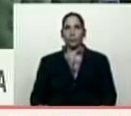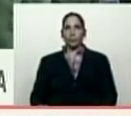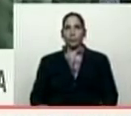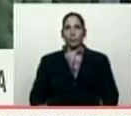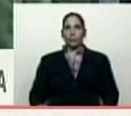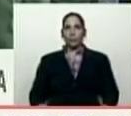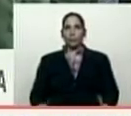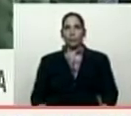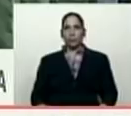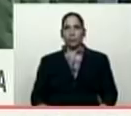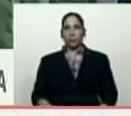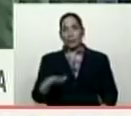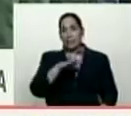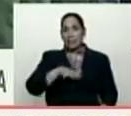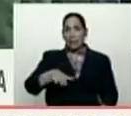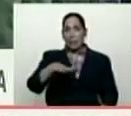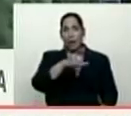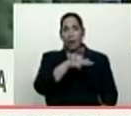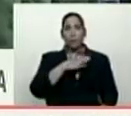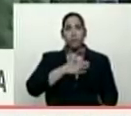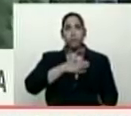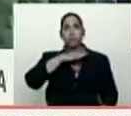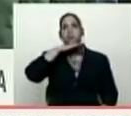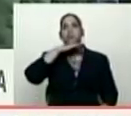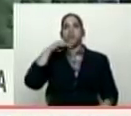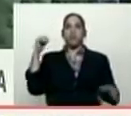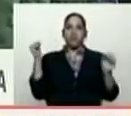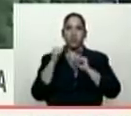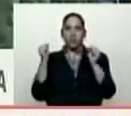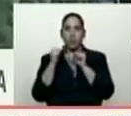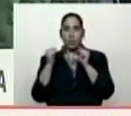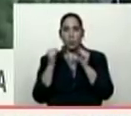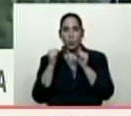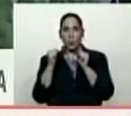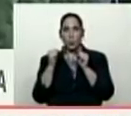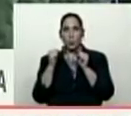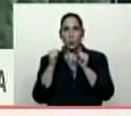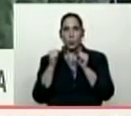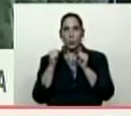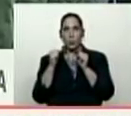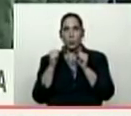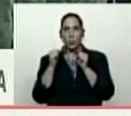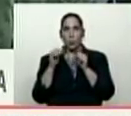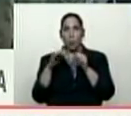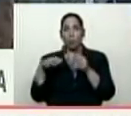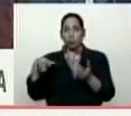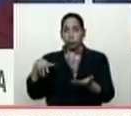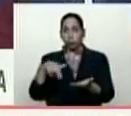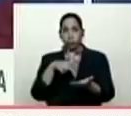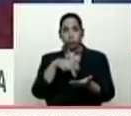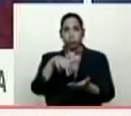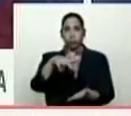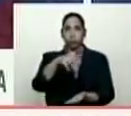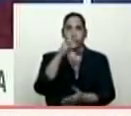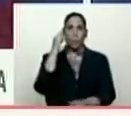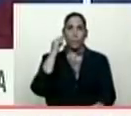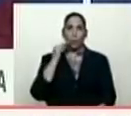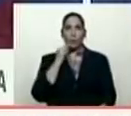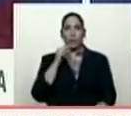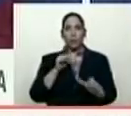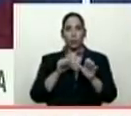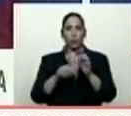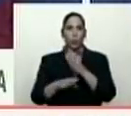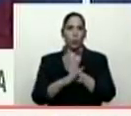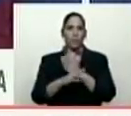Claro, de las sabanas inundadas al frío del páramo, y por ahí pasó Bolívar. Y todavía